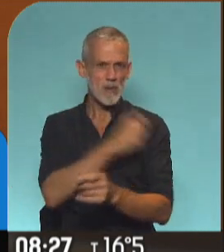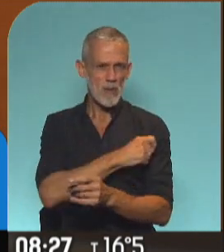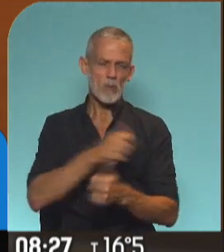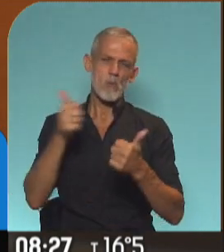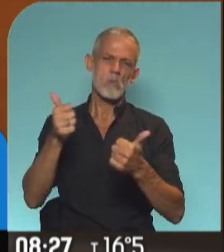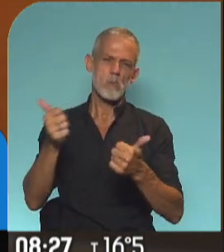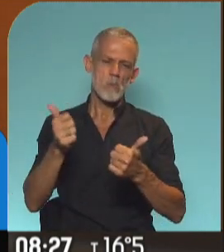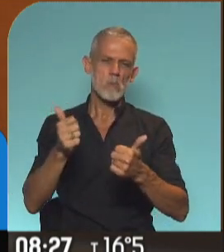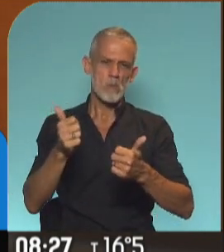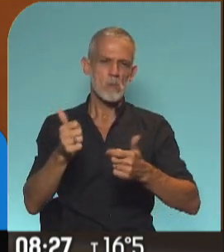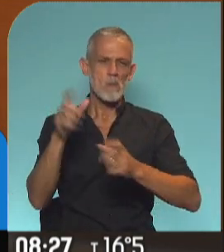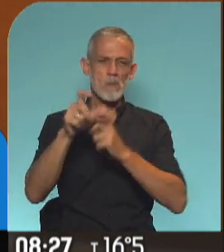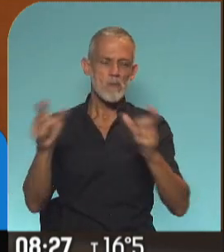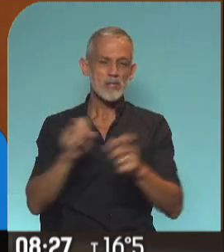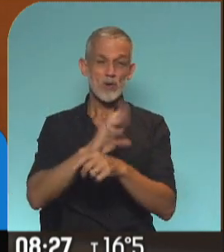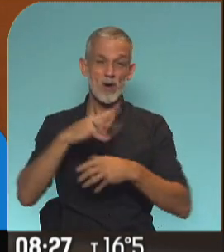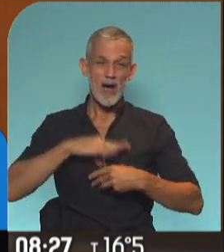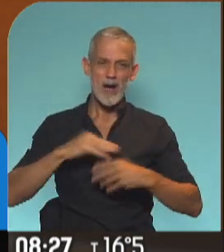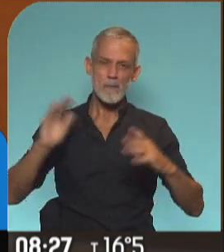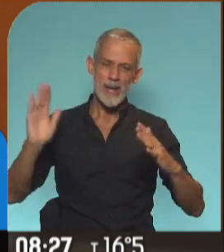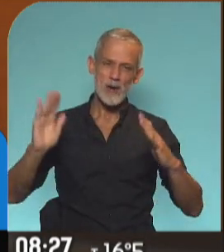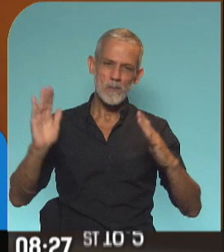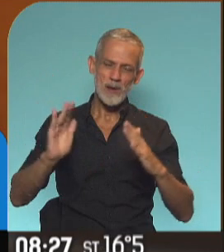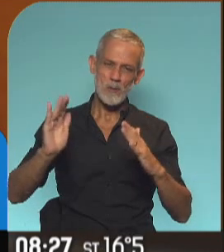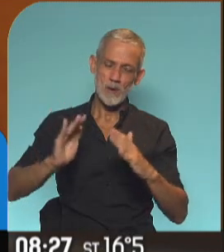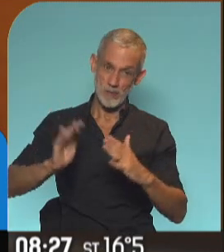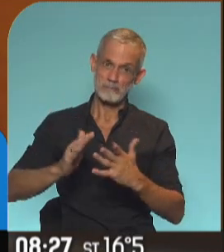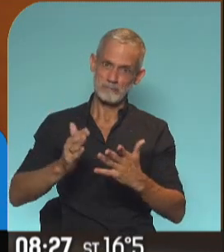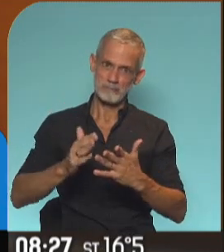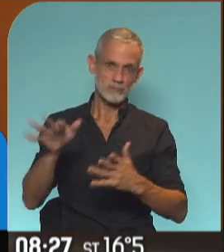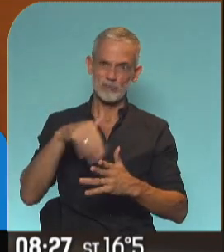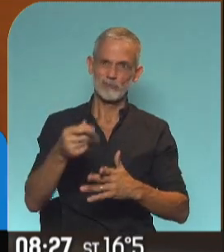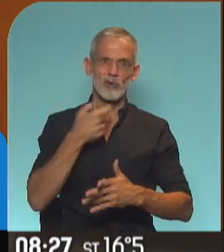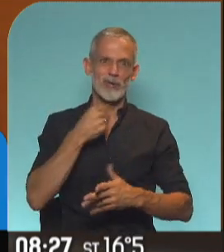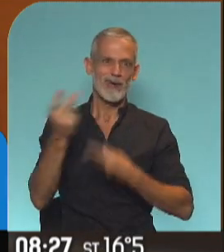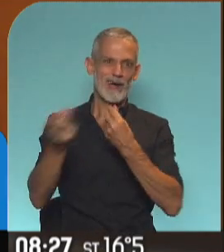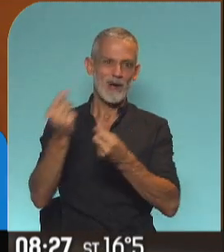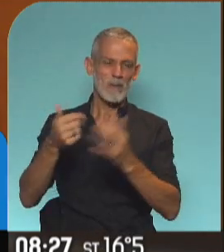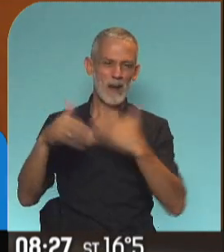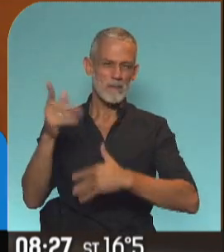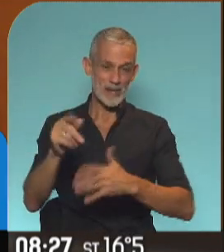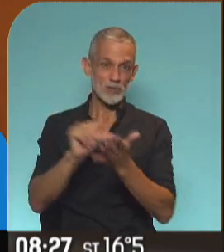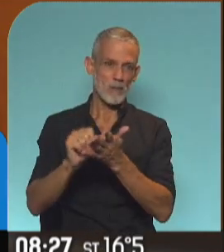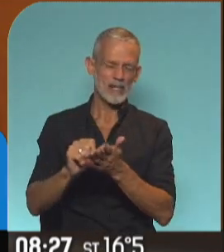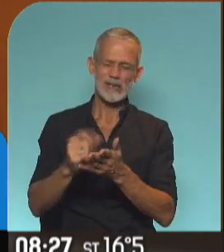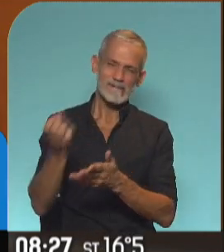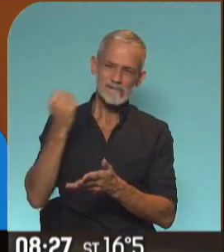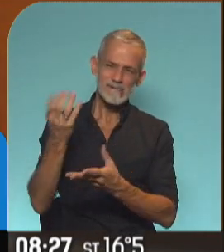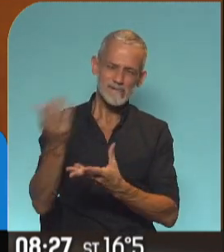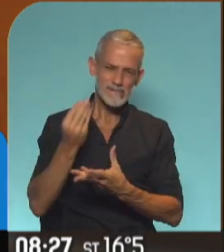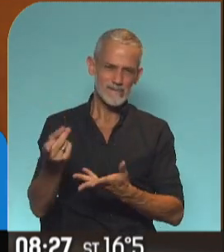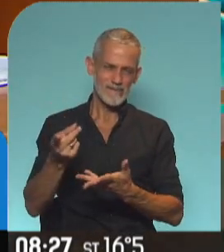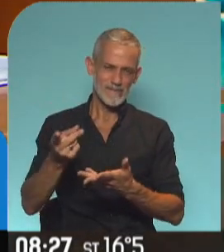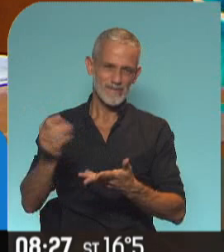están reduciendo el número de casos entonces eso hace también que la demanda se incremente y que cada vez más países quieran acceder vamos para